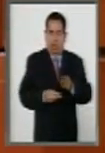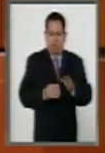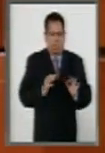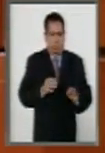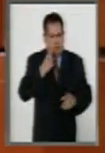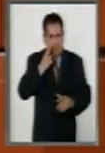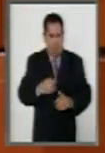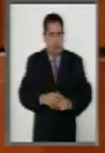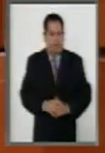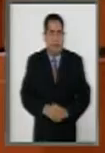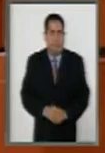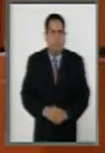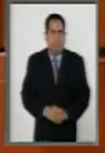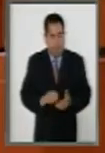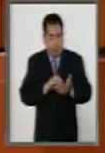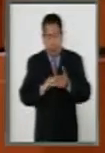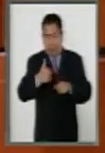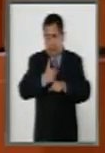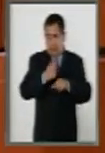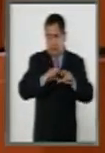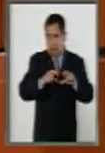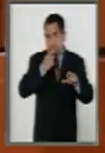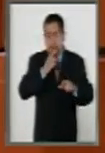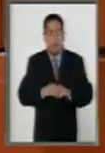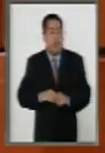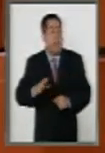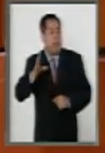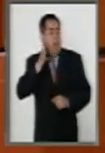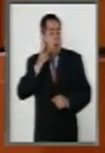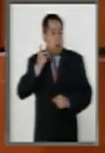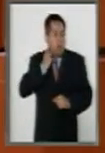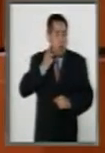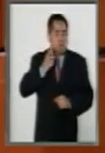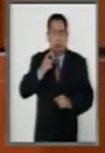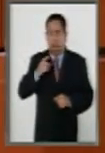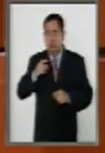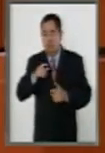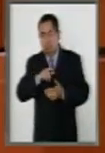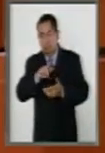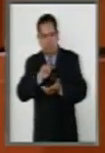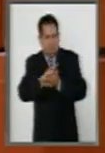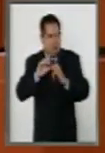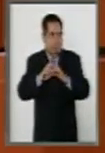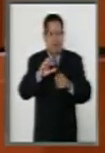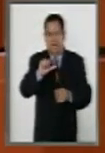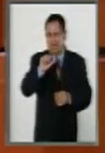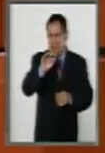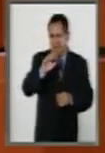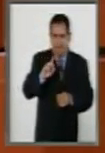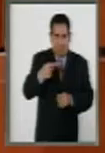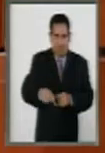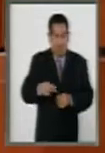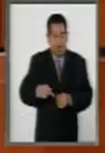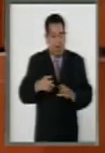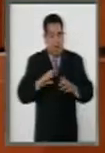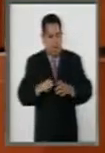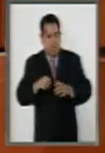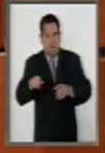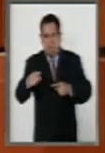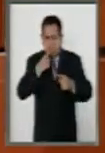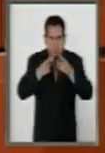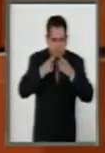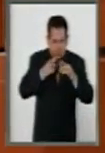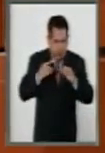quedar. Transitorio sexto, la Cámara de Diputados, las legislaturas locales y la Asamblea Legislativa de la Ciudad de México